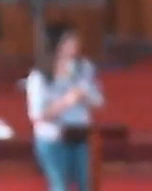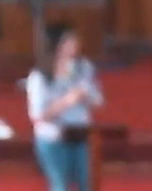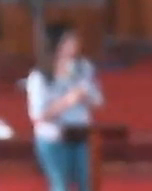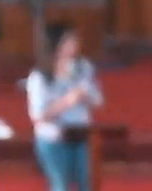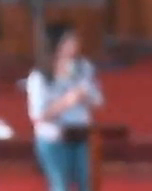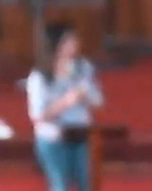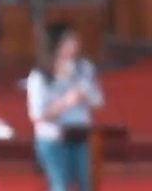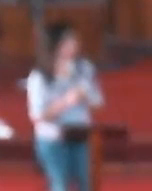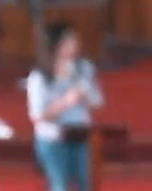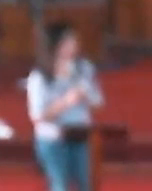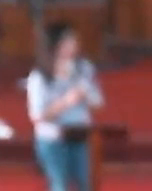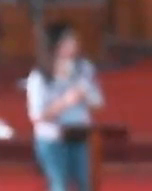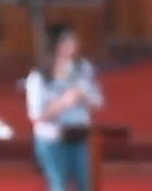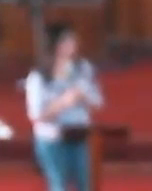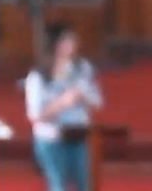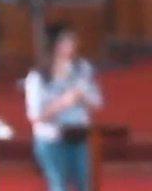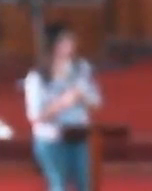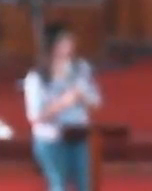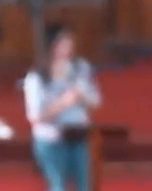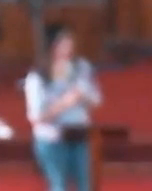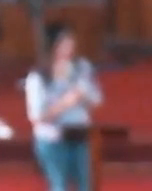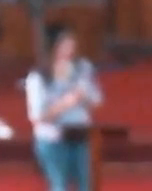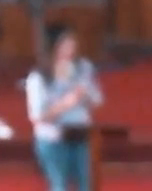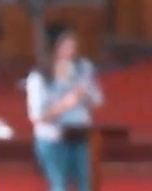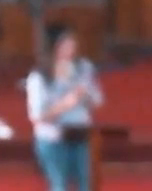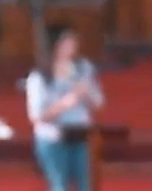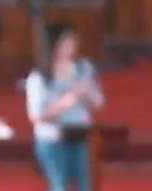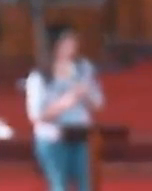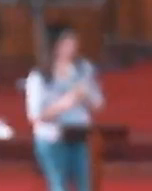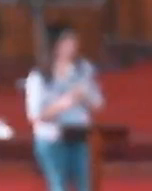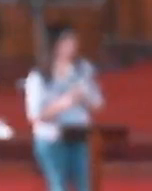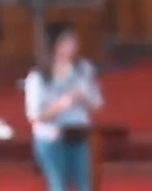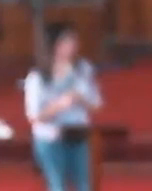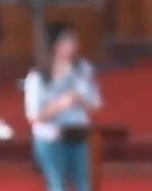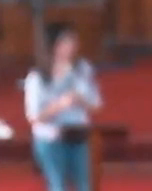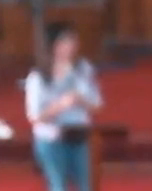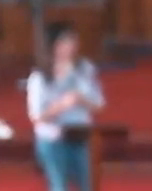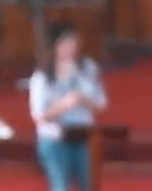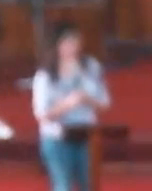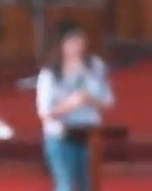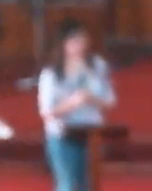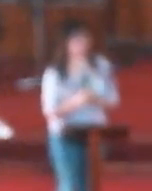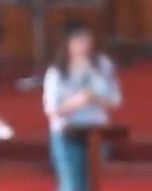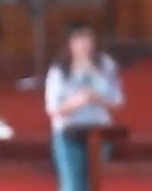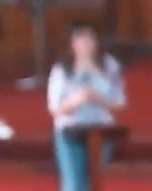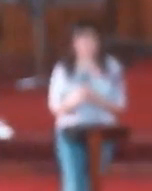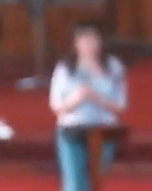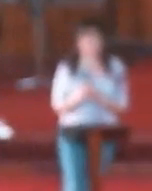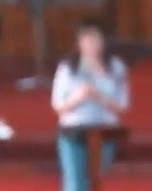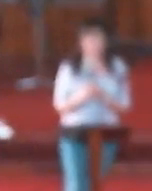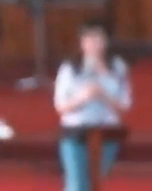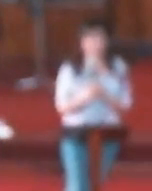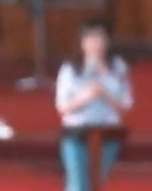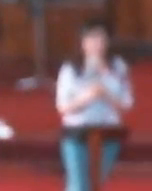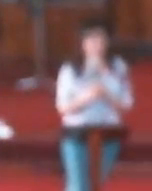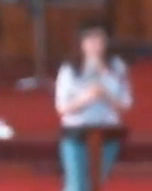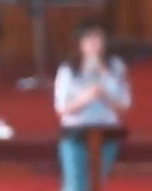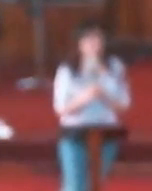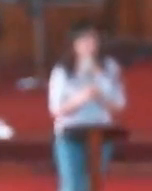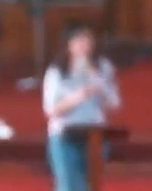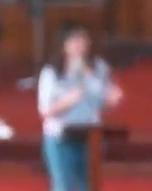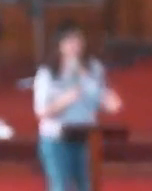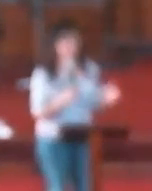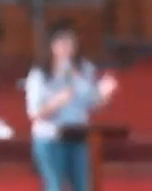Hay un chiste que escuché hace unas semanas del diablo y de Jesús. Yeah, I heard a joke a few weeks